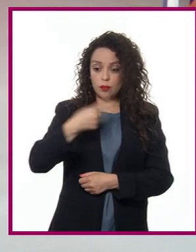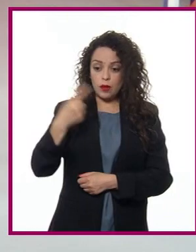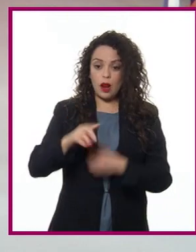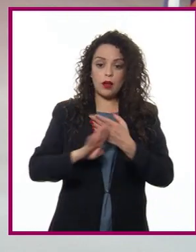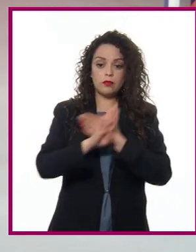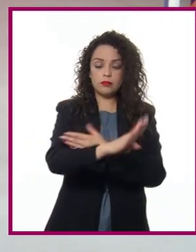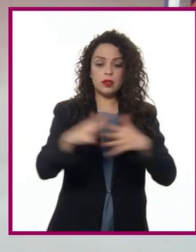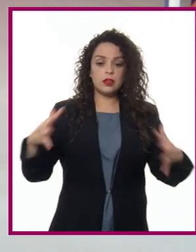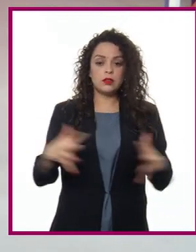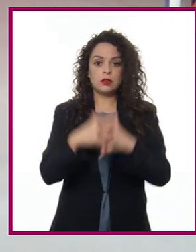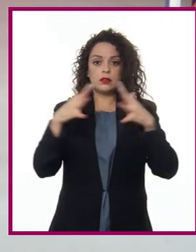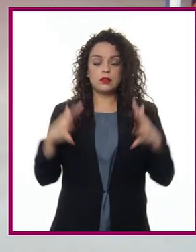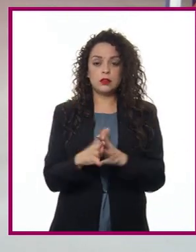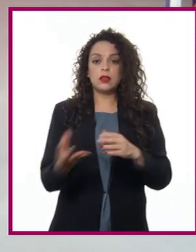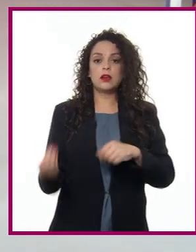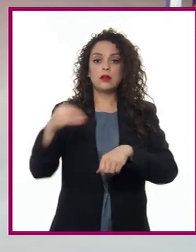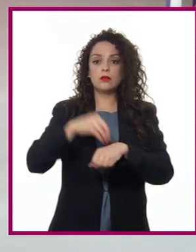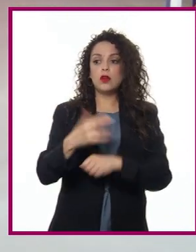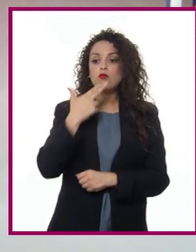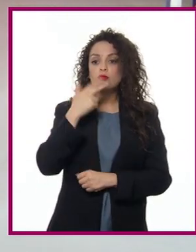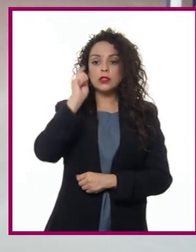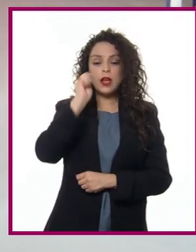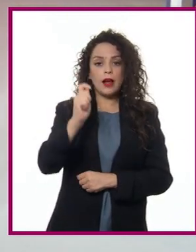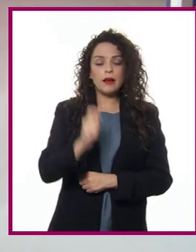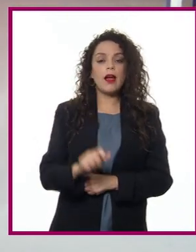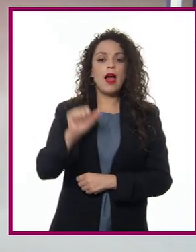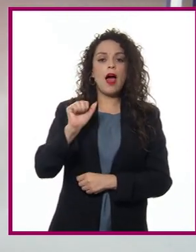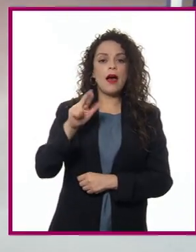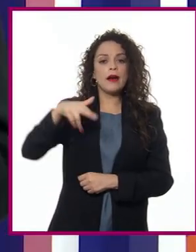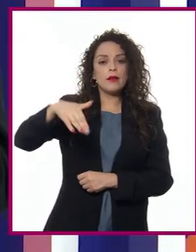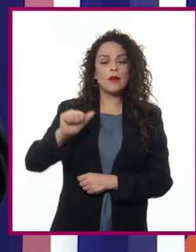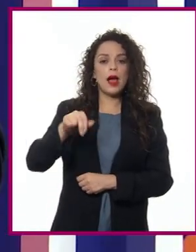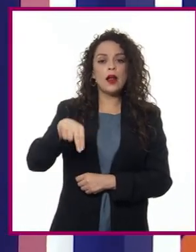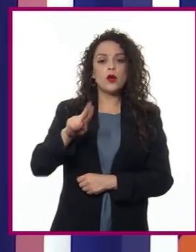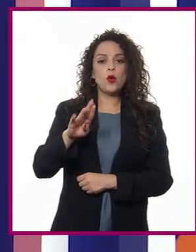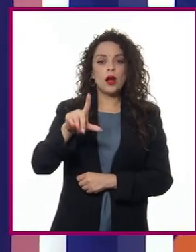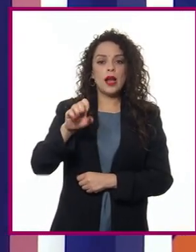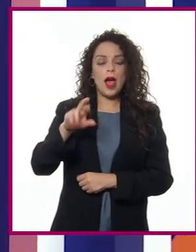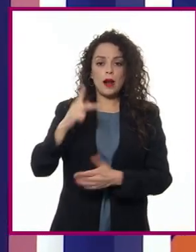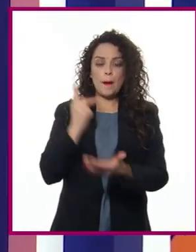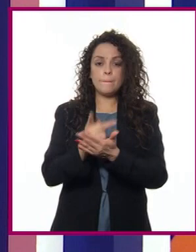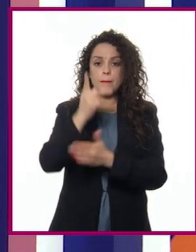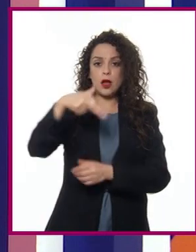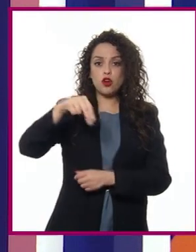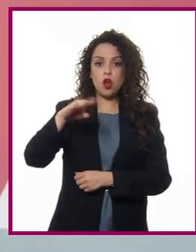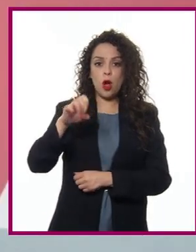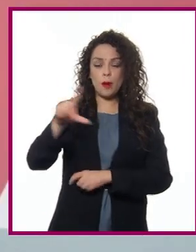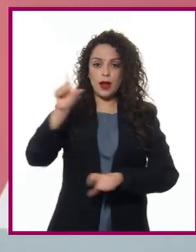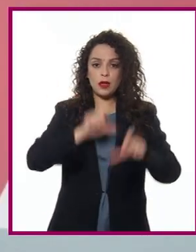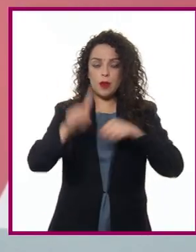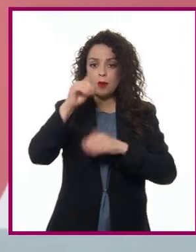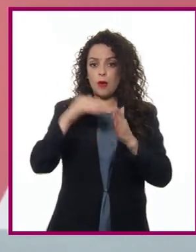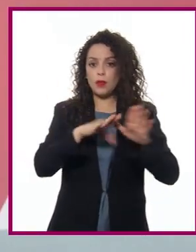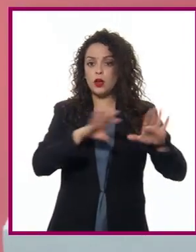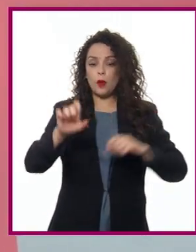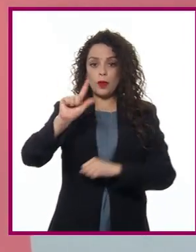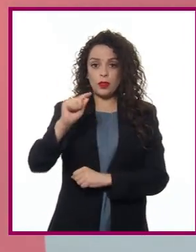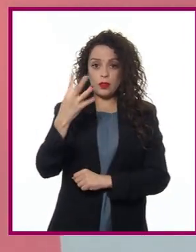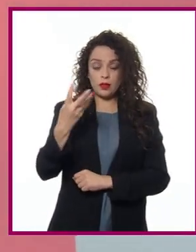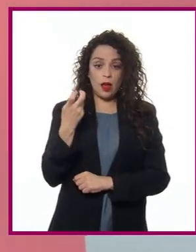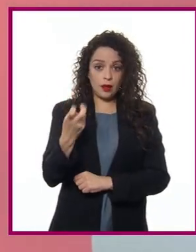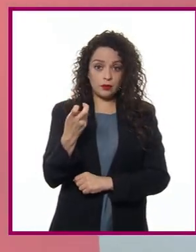y se opuso a la utilización de armas nucleares. Obtuvo el Premio Nobel de Química en 1954. En esta